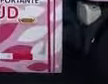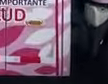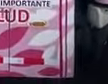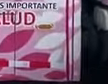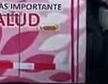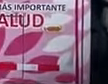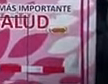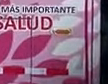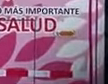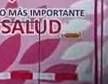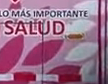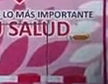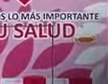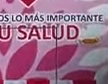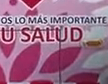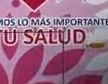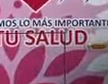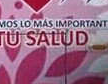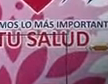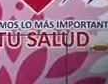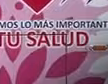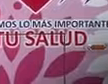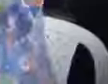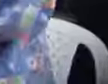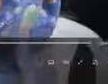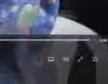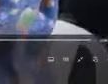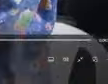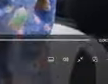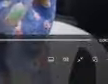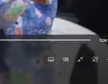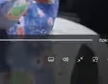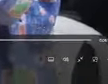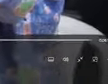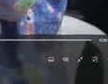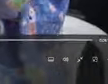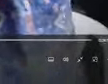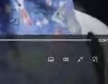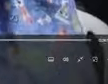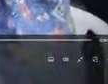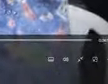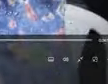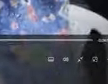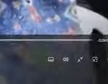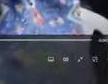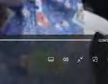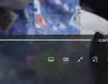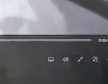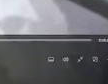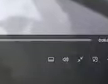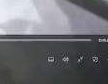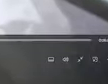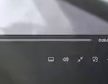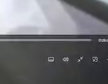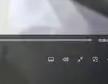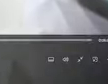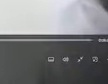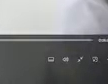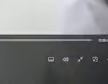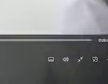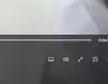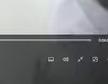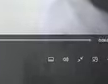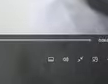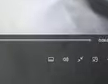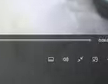detecta oportunamente el cáncer de cuello uterino. Se brinda remisión a ruta para inicio de tratamiento. Para la vigencia